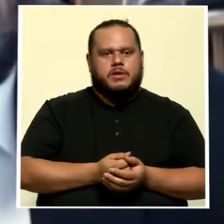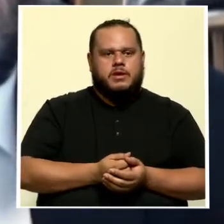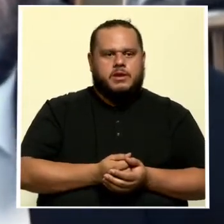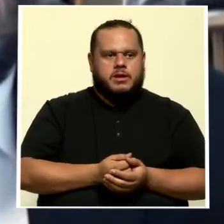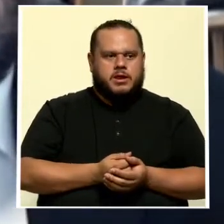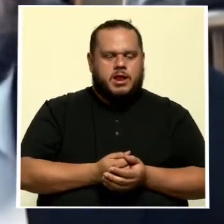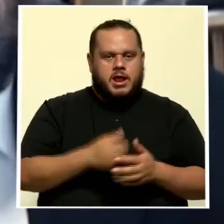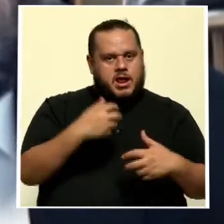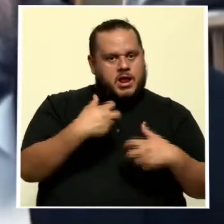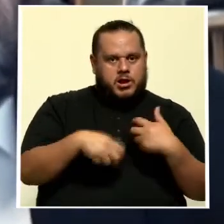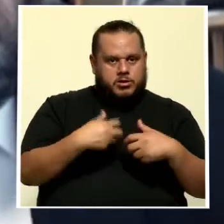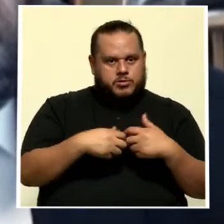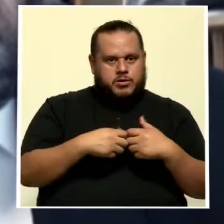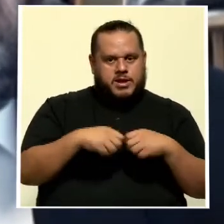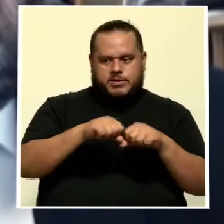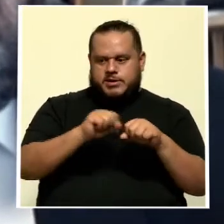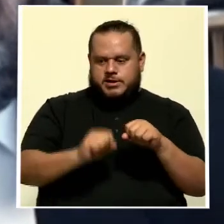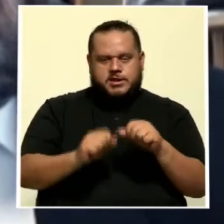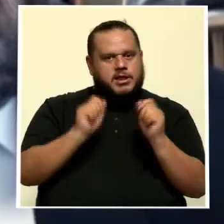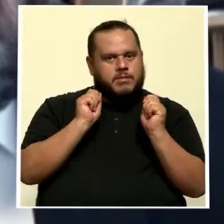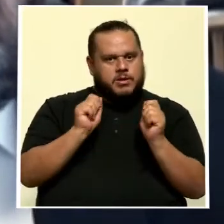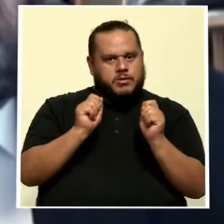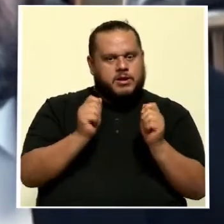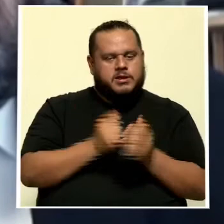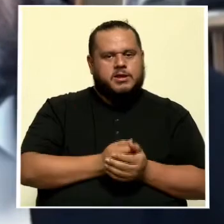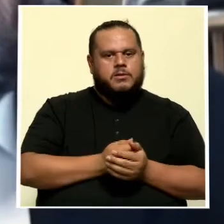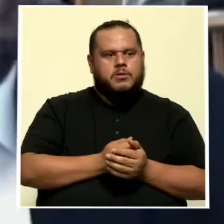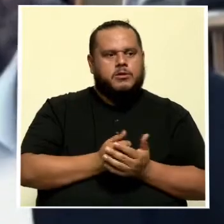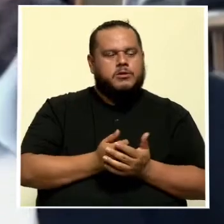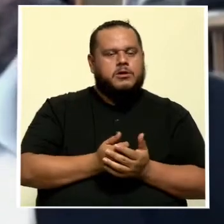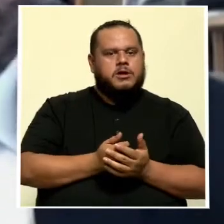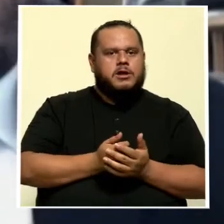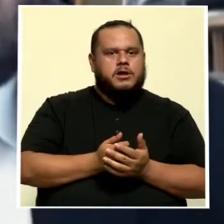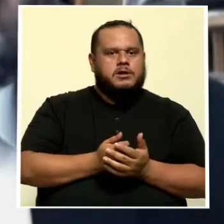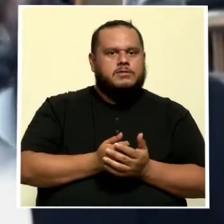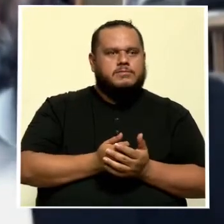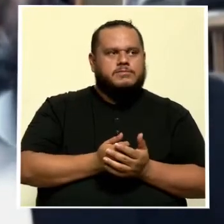Los problemas en el sistema educativo han sido